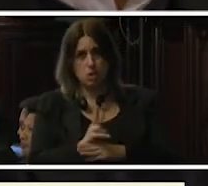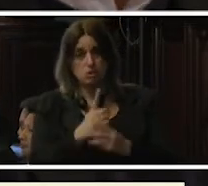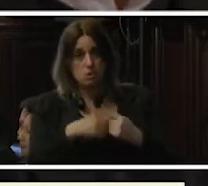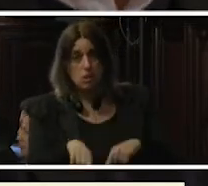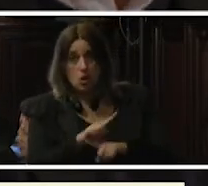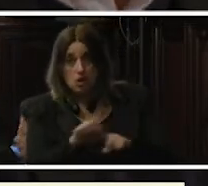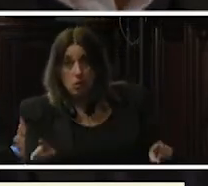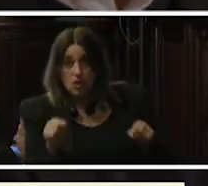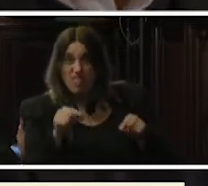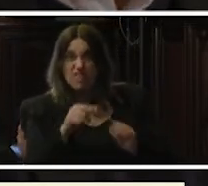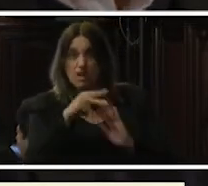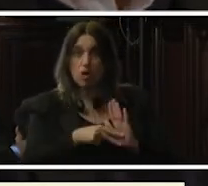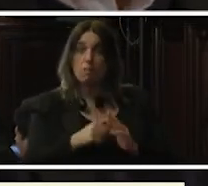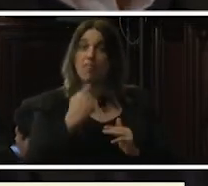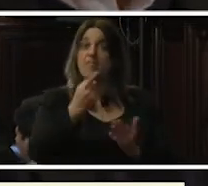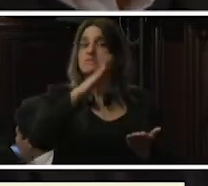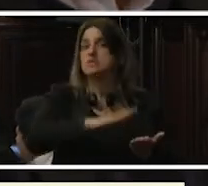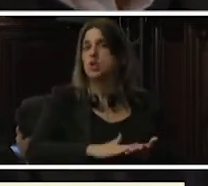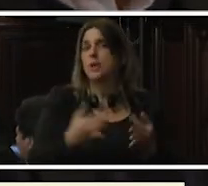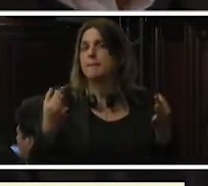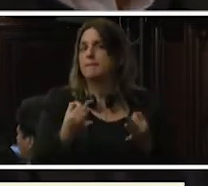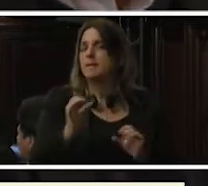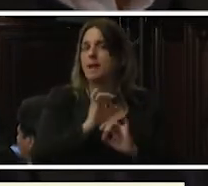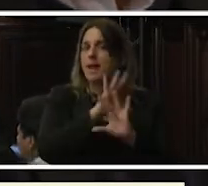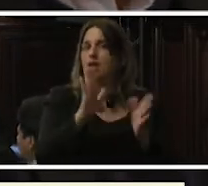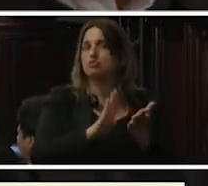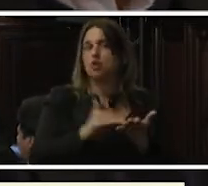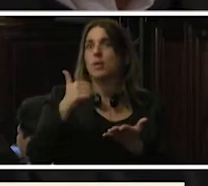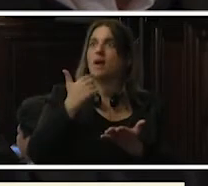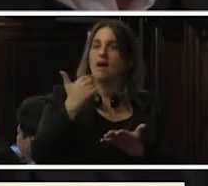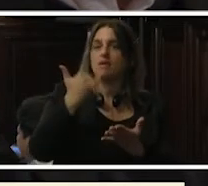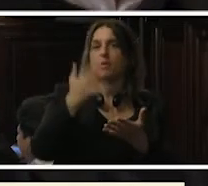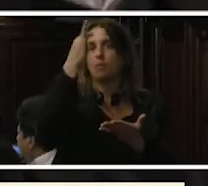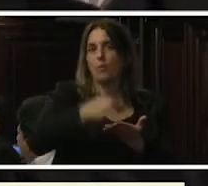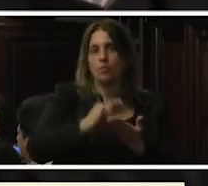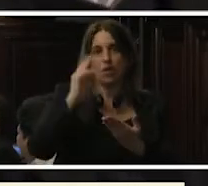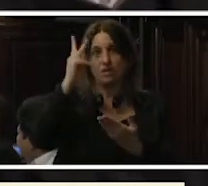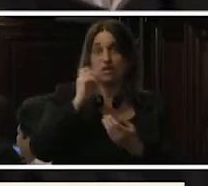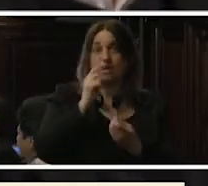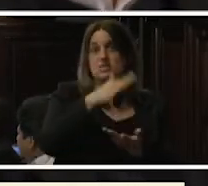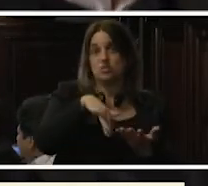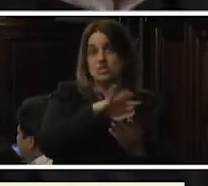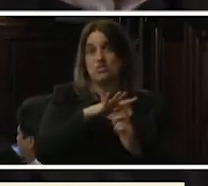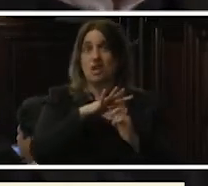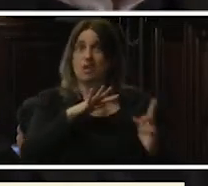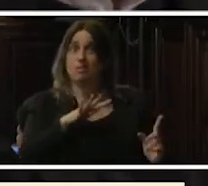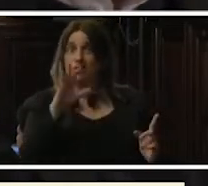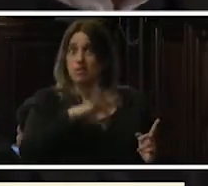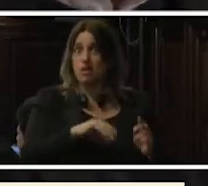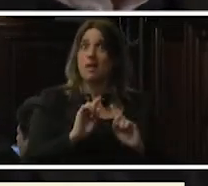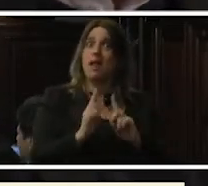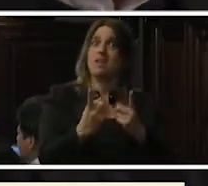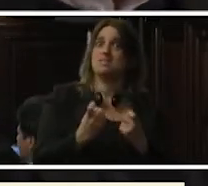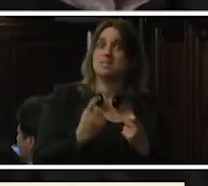ninguna de estas normas hace referencia expresa a la presencia de grupos indígenas en condiciones de aislamiento y a la necesidad